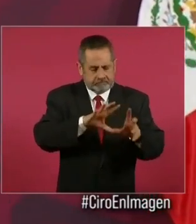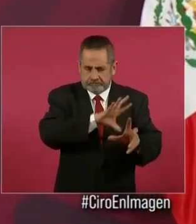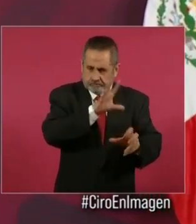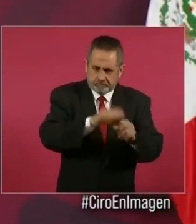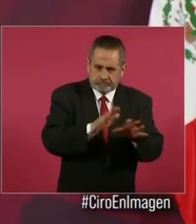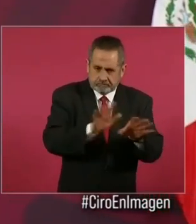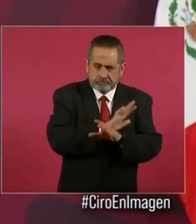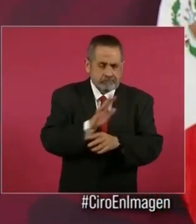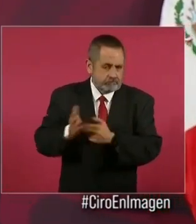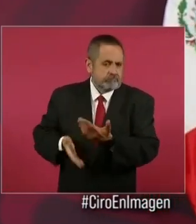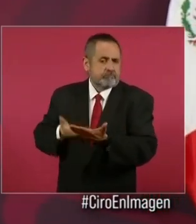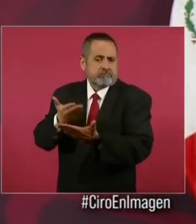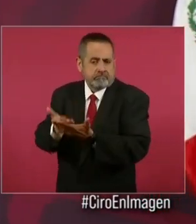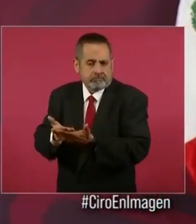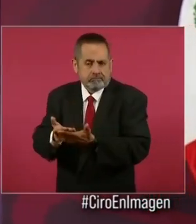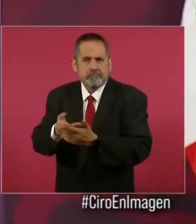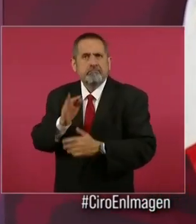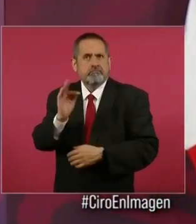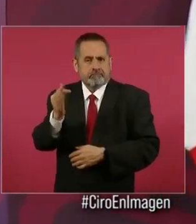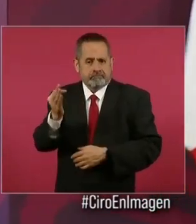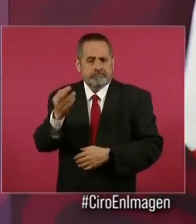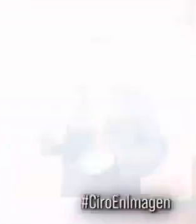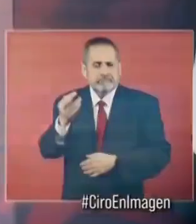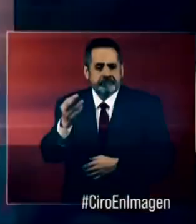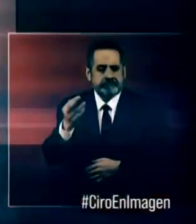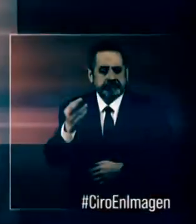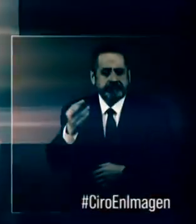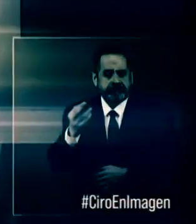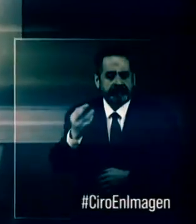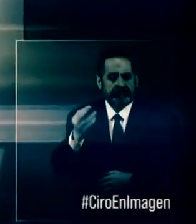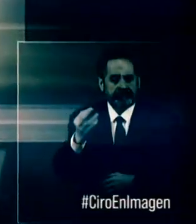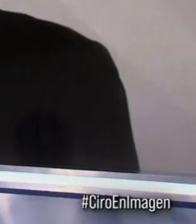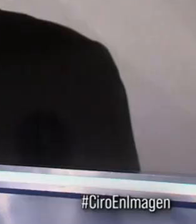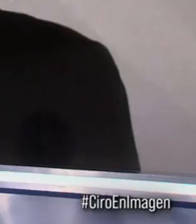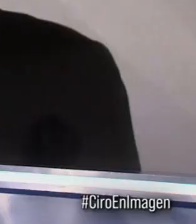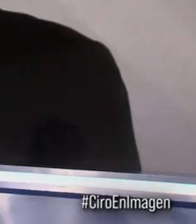Judicial, eso en febrero.